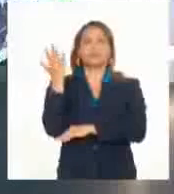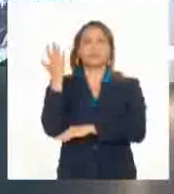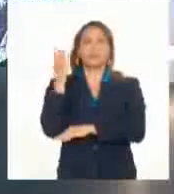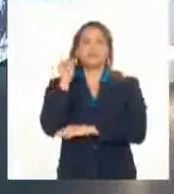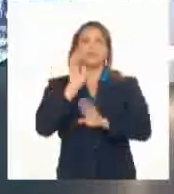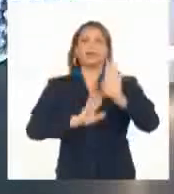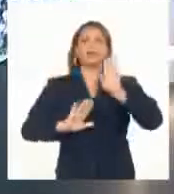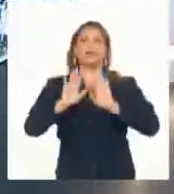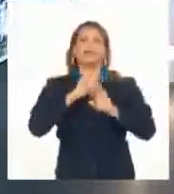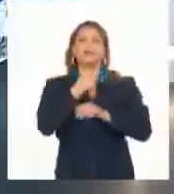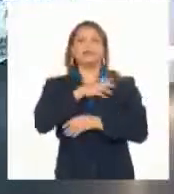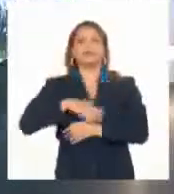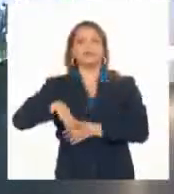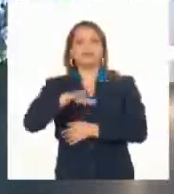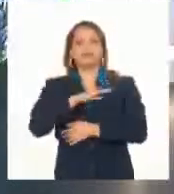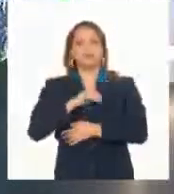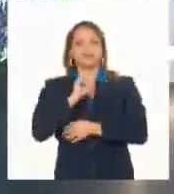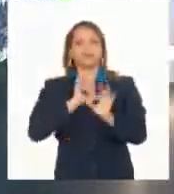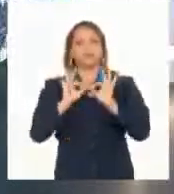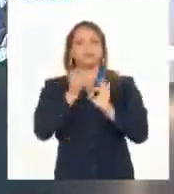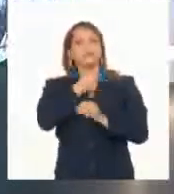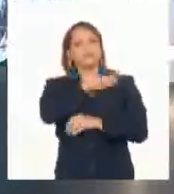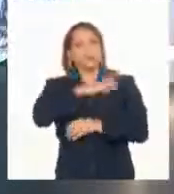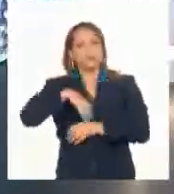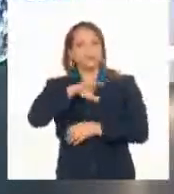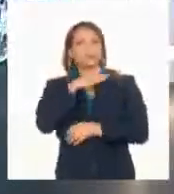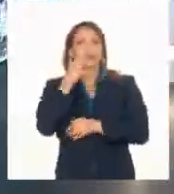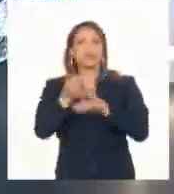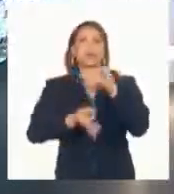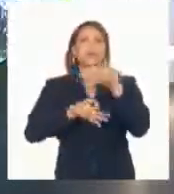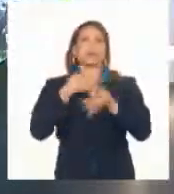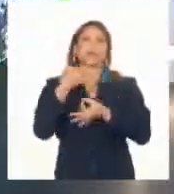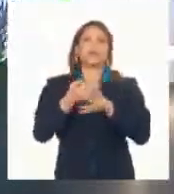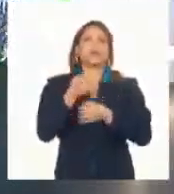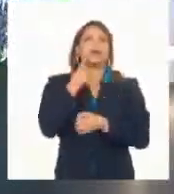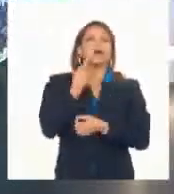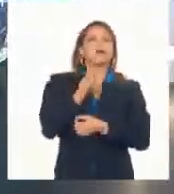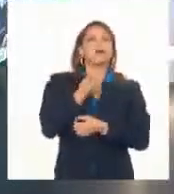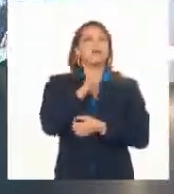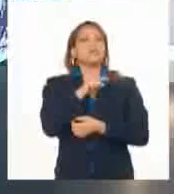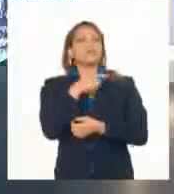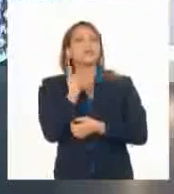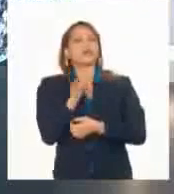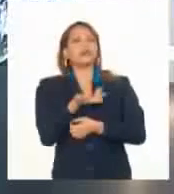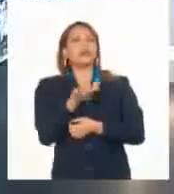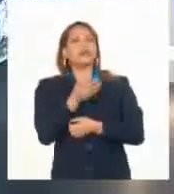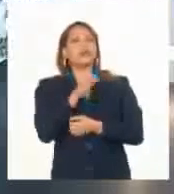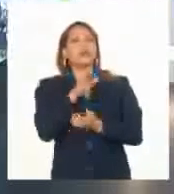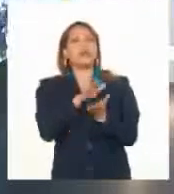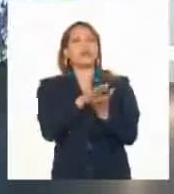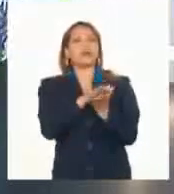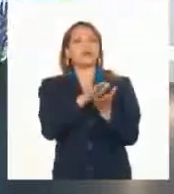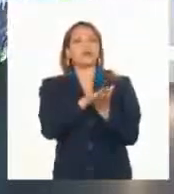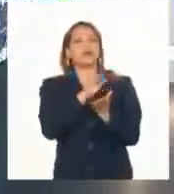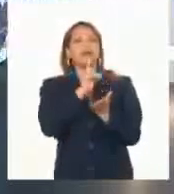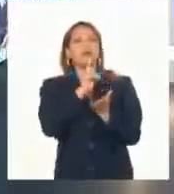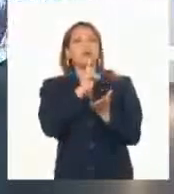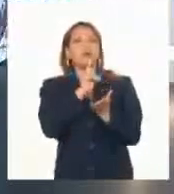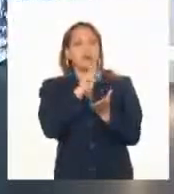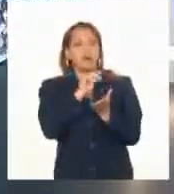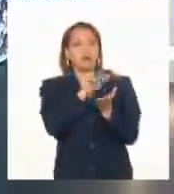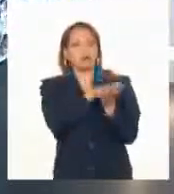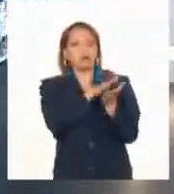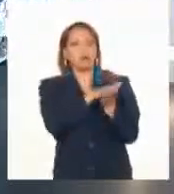Defensa Civil, el Estado Mayor Nacional de la Defensa Civil. Esto tiene que ver también con la acumulación de agua, ¿verdad?, en la